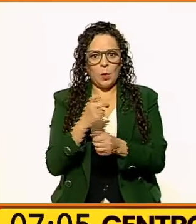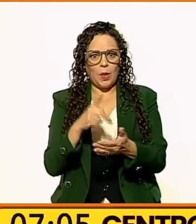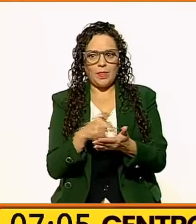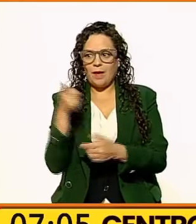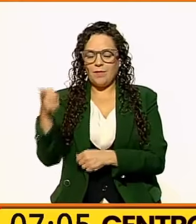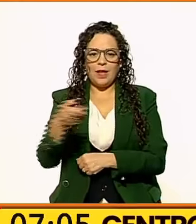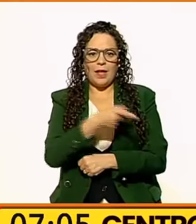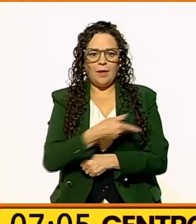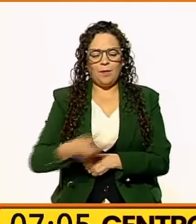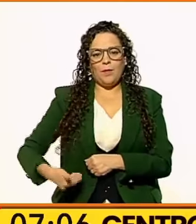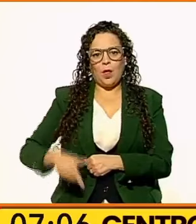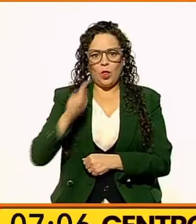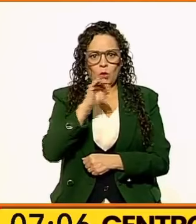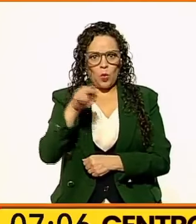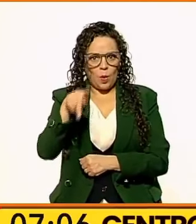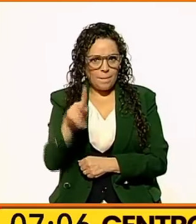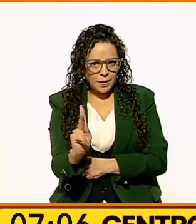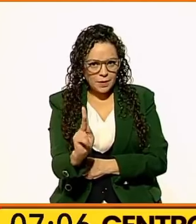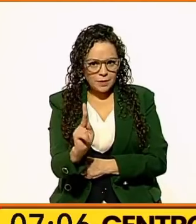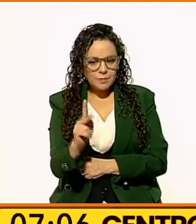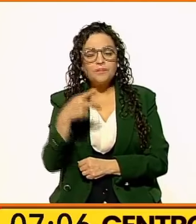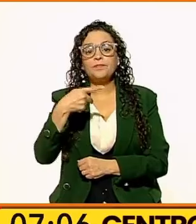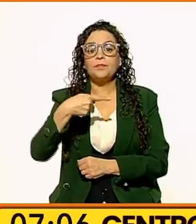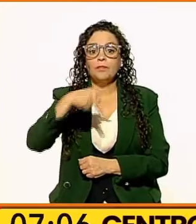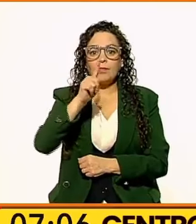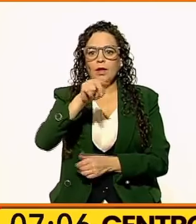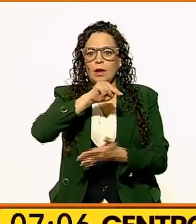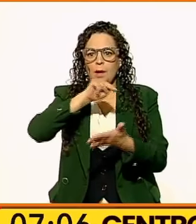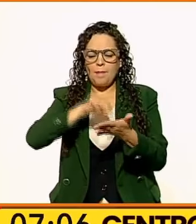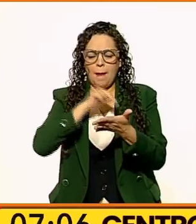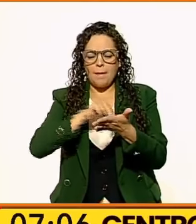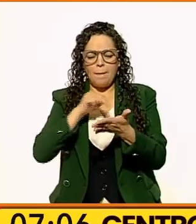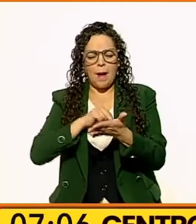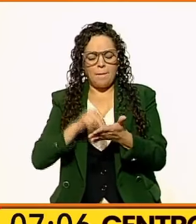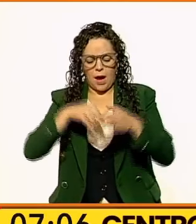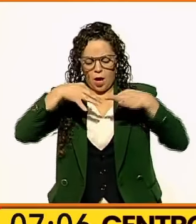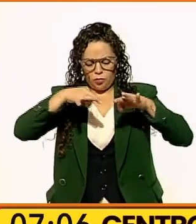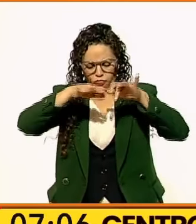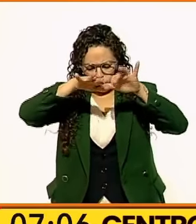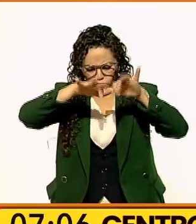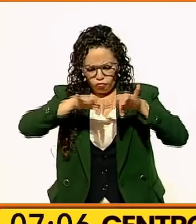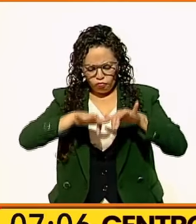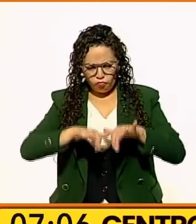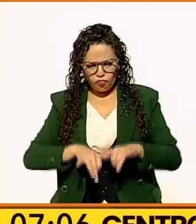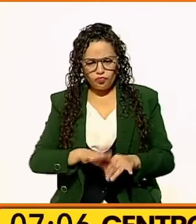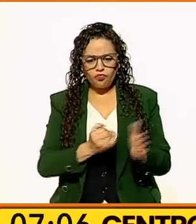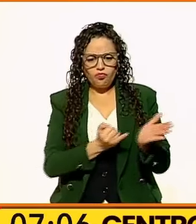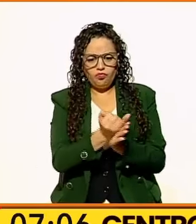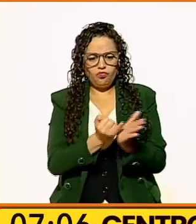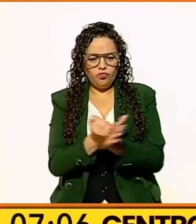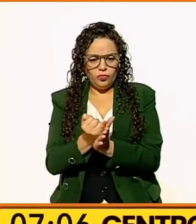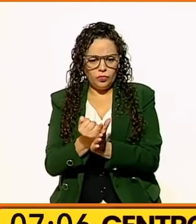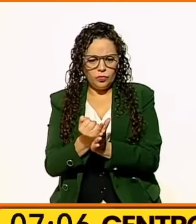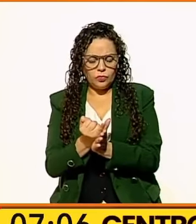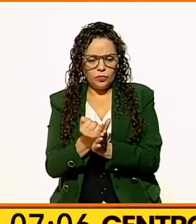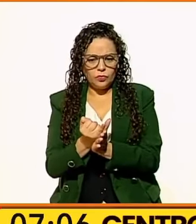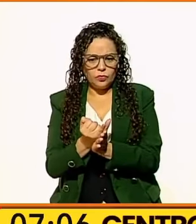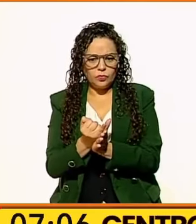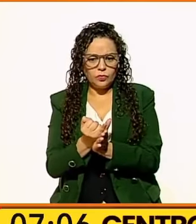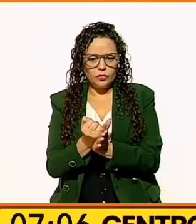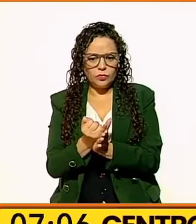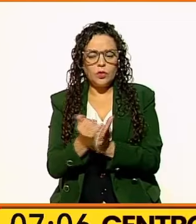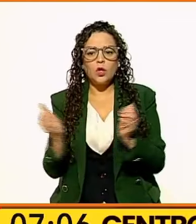nacional y plantea, más bien, firma una serie de acciones ejecutivas Sí. que tienen que ver con